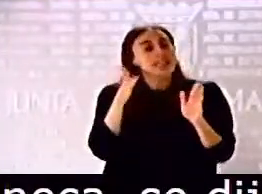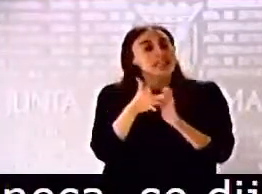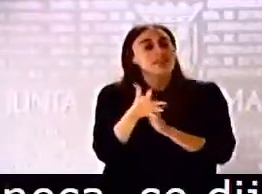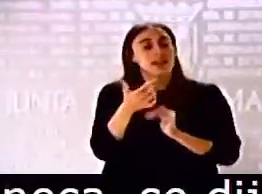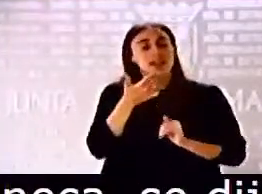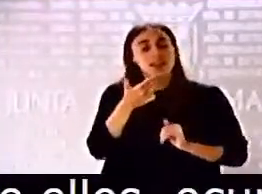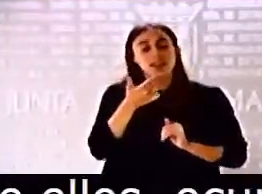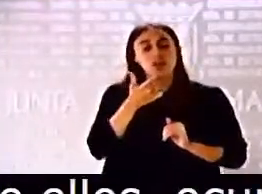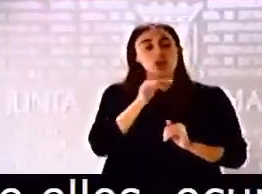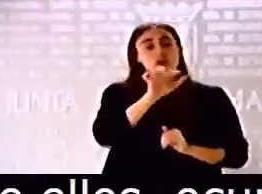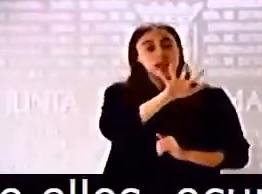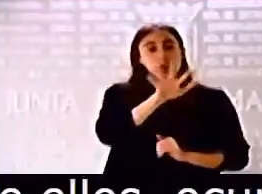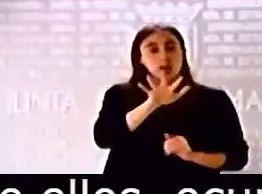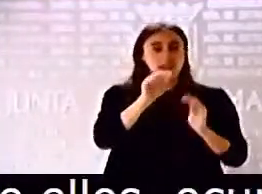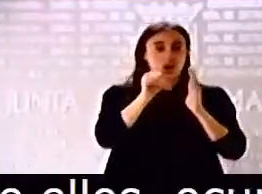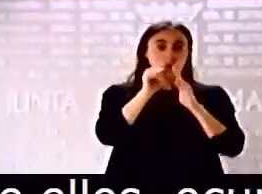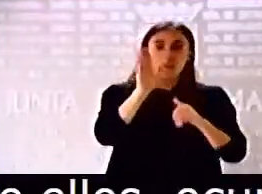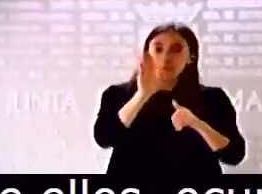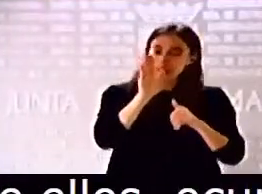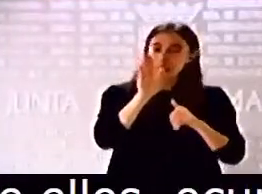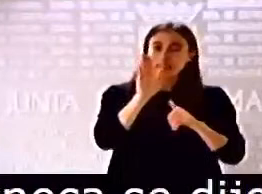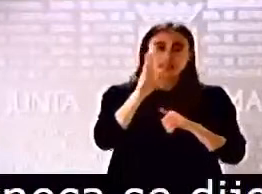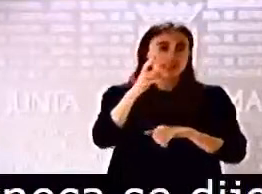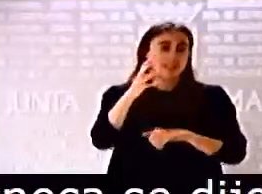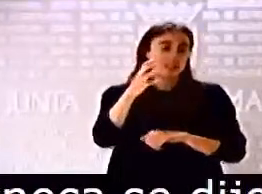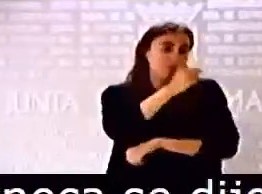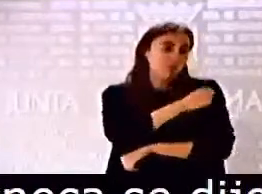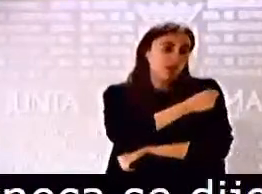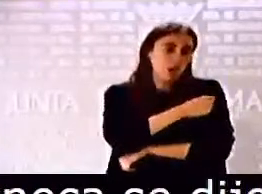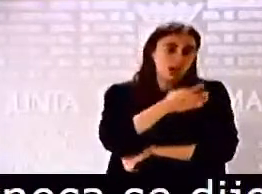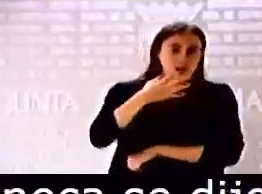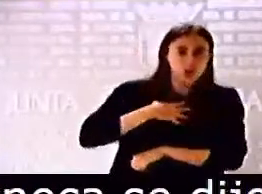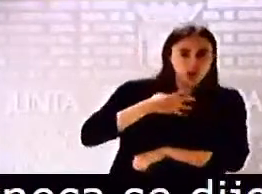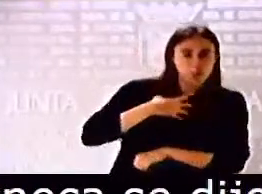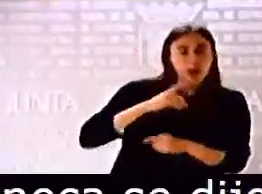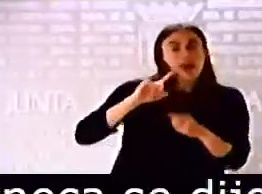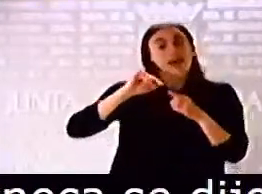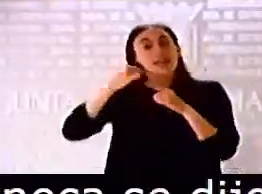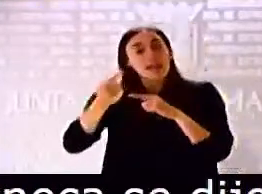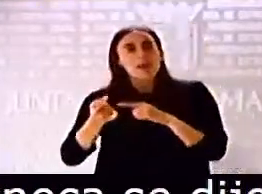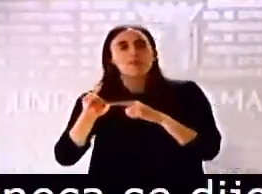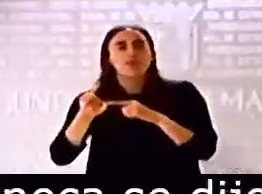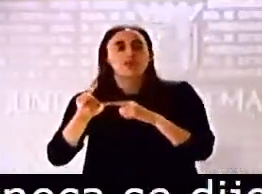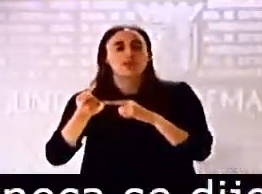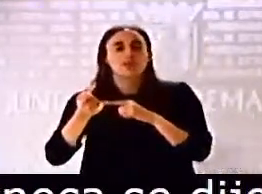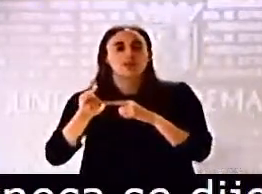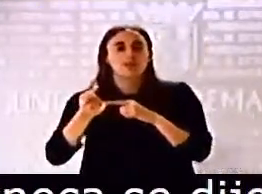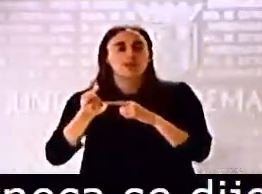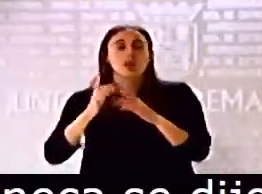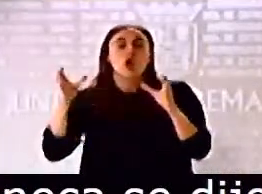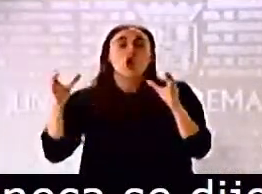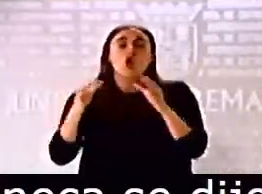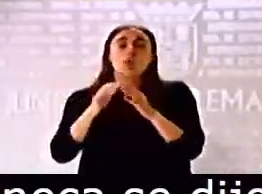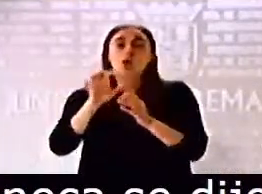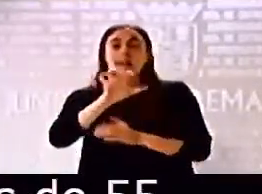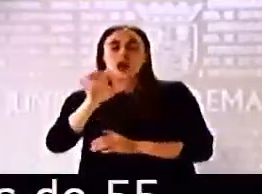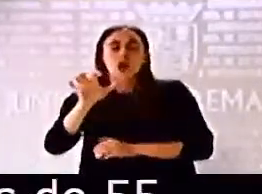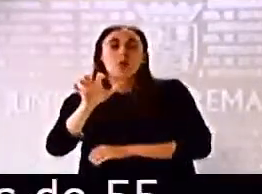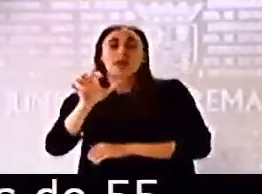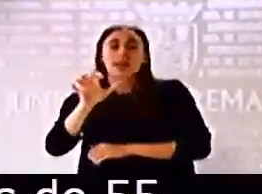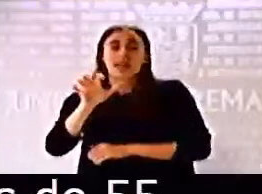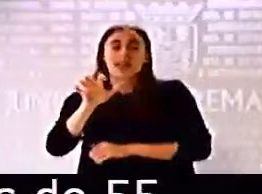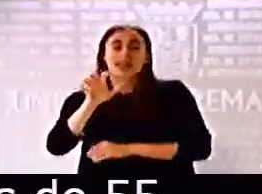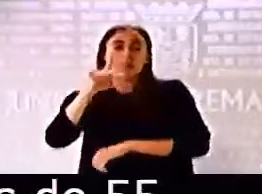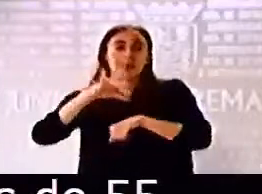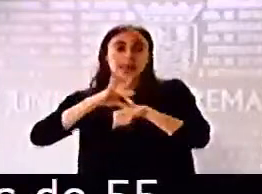los mayores de 55. Posteriormente, la Agencia Europea del Medicamento nos dijo que vacunásemos a partir de